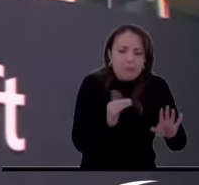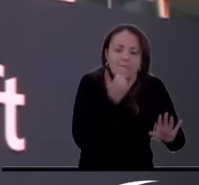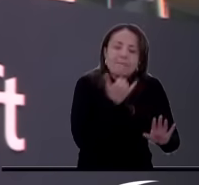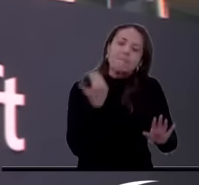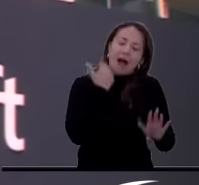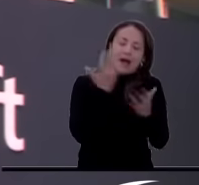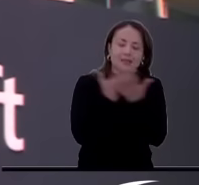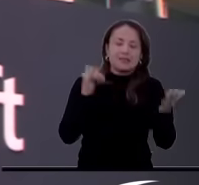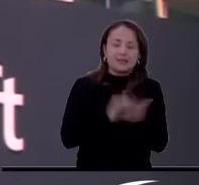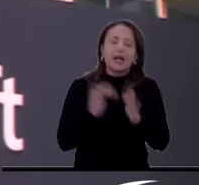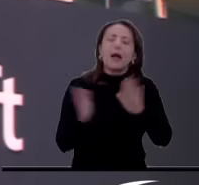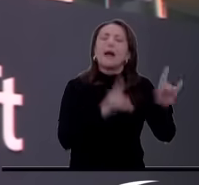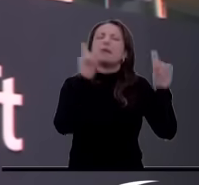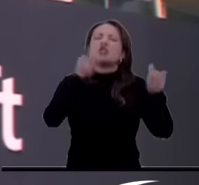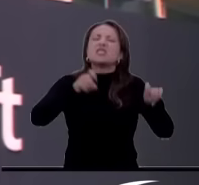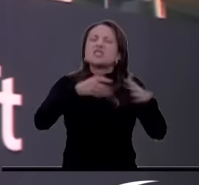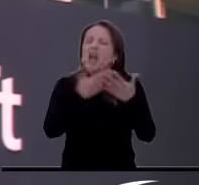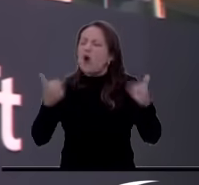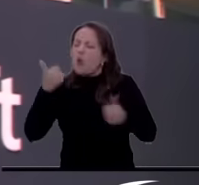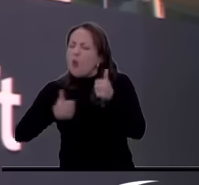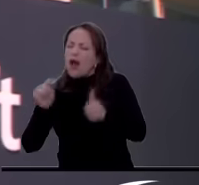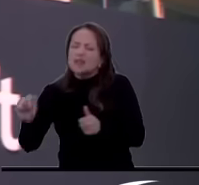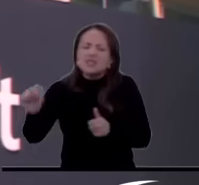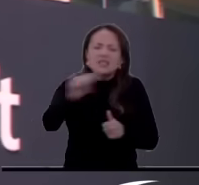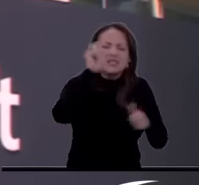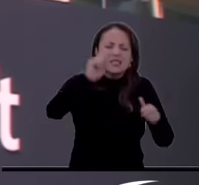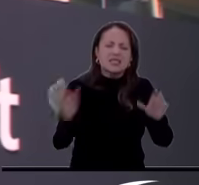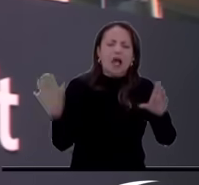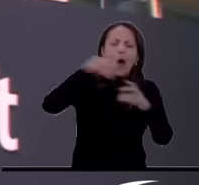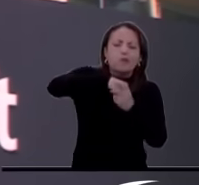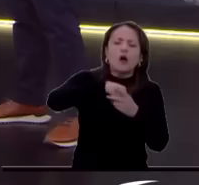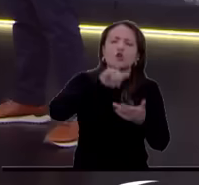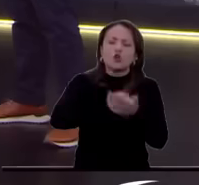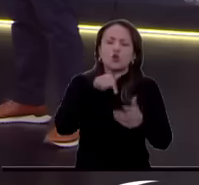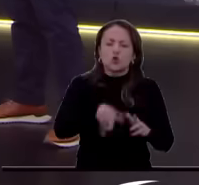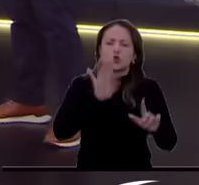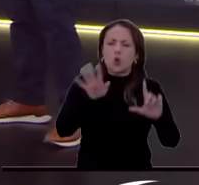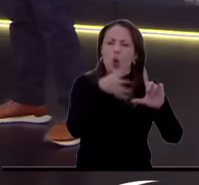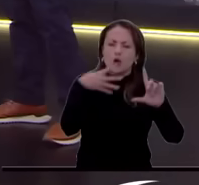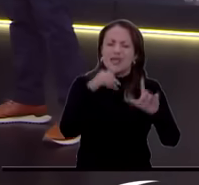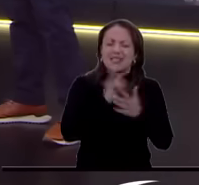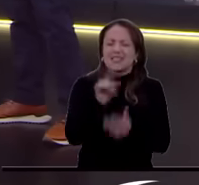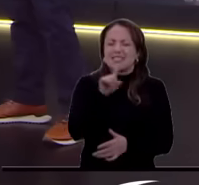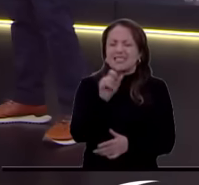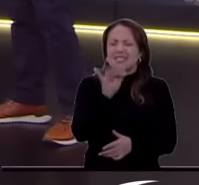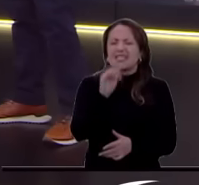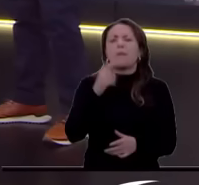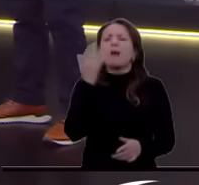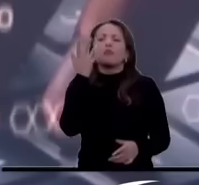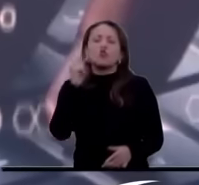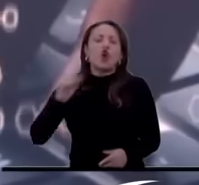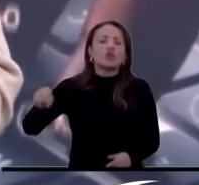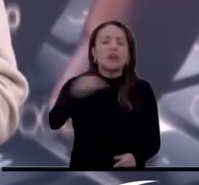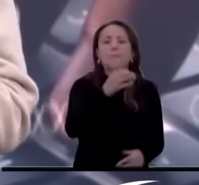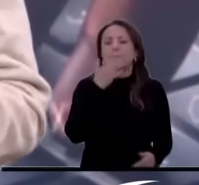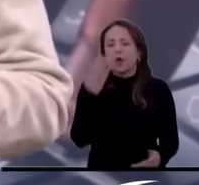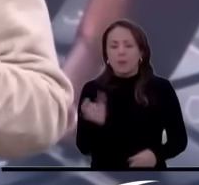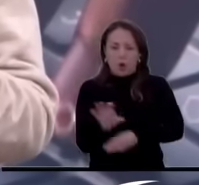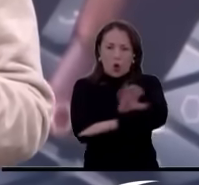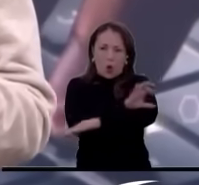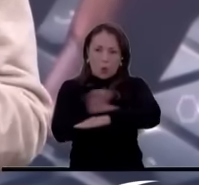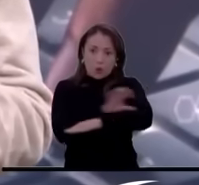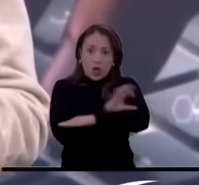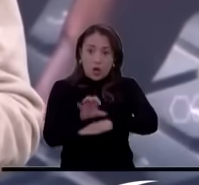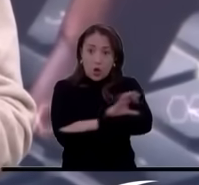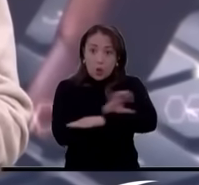necesitan un sistema operativo para funcionar Qué otros ejemplos le podemos dar a la gente que tal vez los tenga en el día a día Hernando hablábamos de los computadores y los